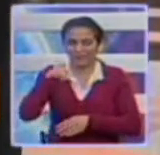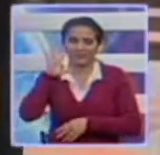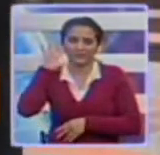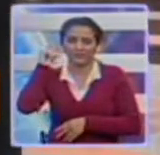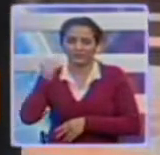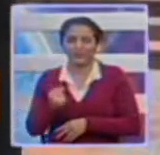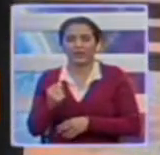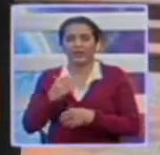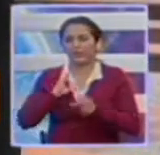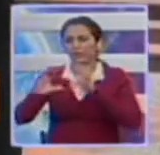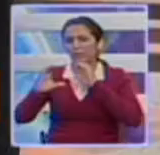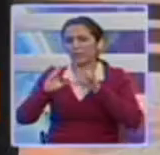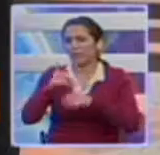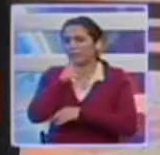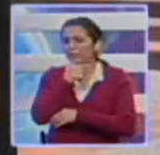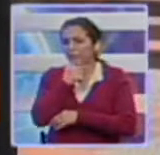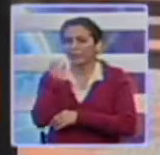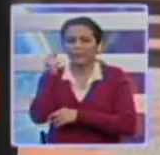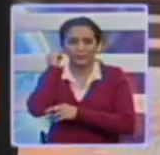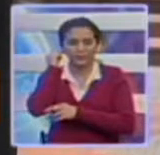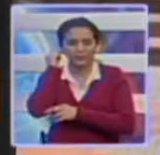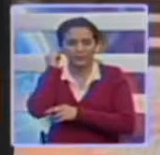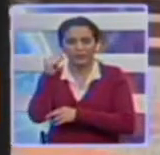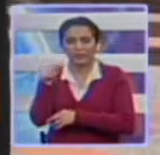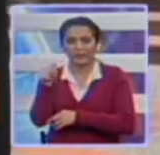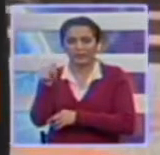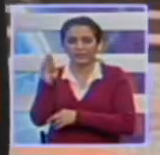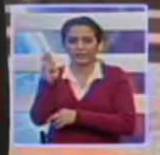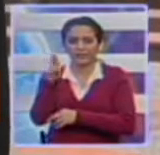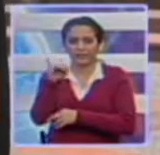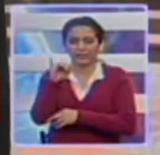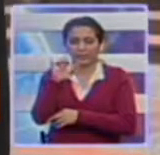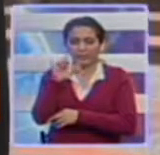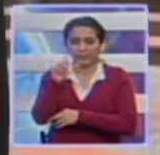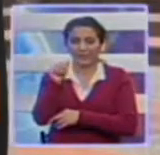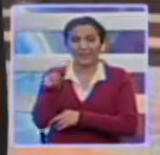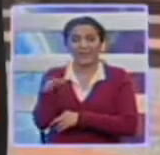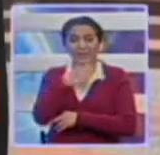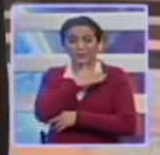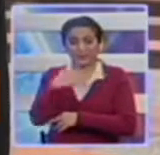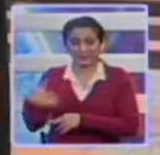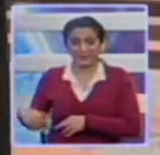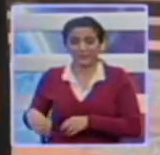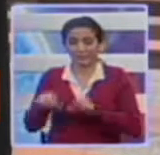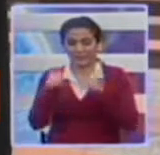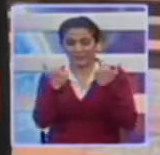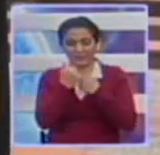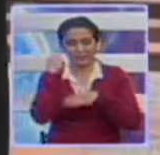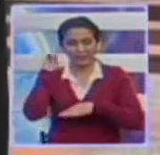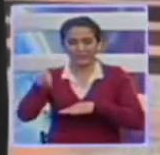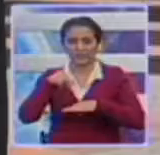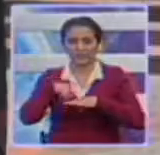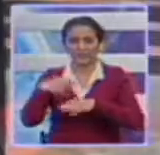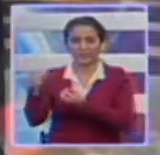tema conversamos con Gabriela Rivadeneira, presidenta de la Asamblea que se encuentra en nuestra ciudad, y sobre el tema nos da detalles. Veamos.